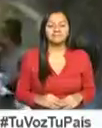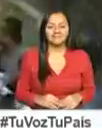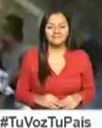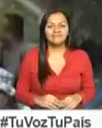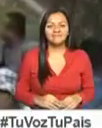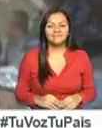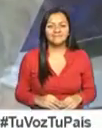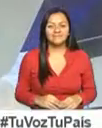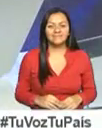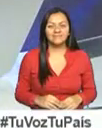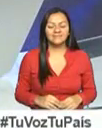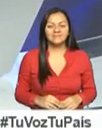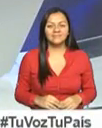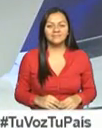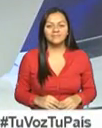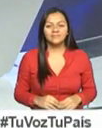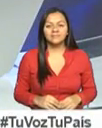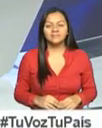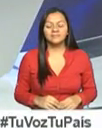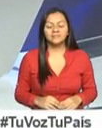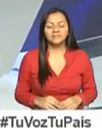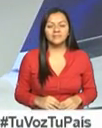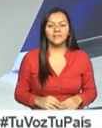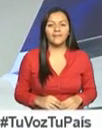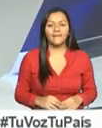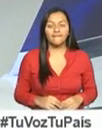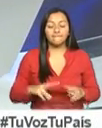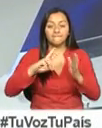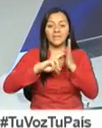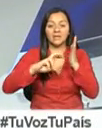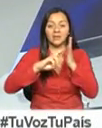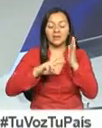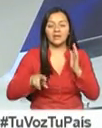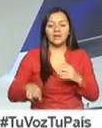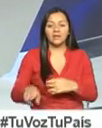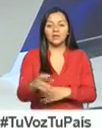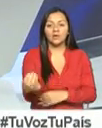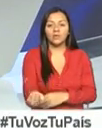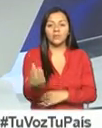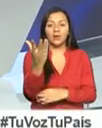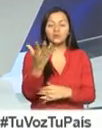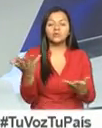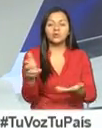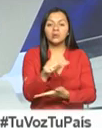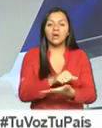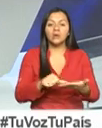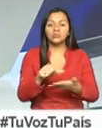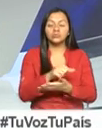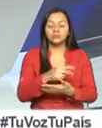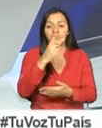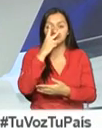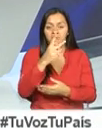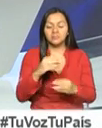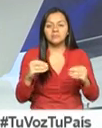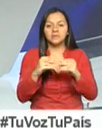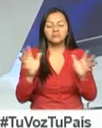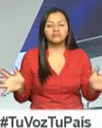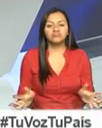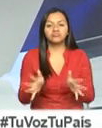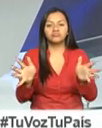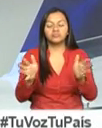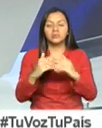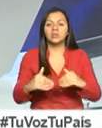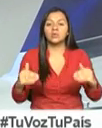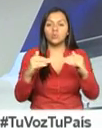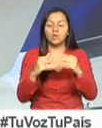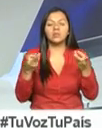Noticiero Ciudadano. El proyecto minero Río Blanco, ubicado en el lauzo ecuatoriano, continuará siendo impulsado, al igual